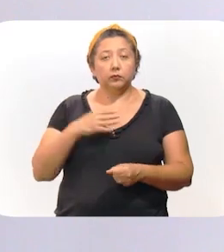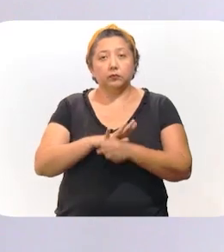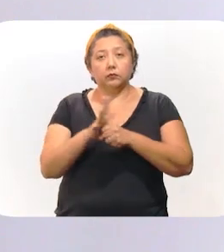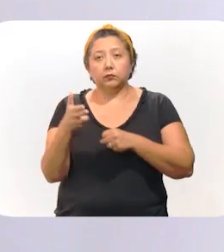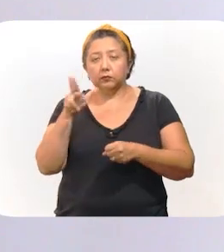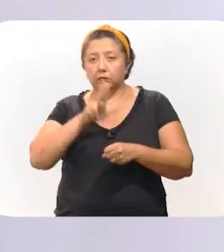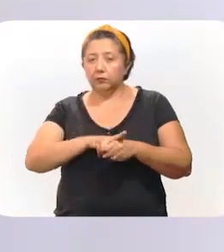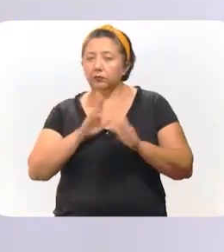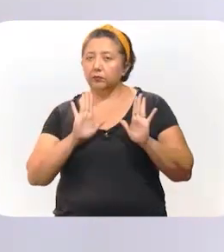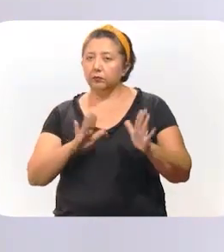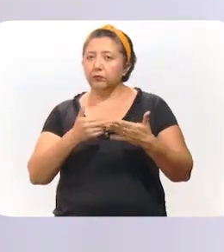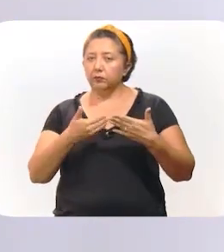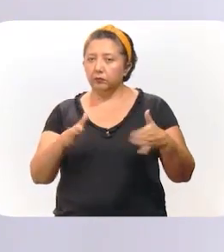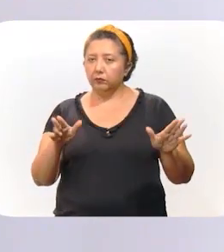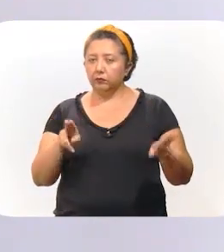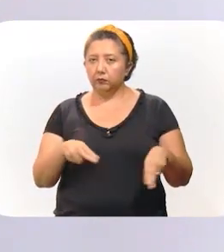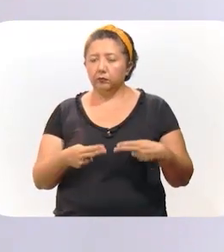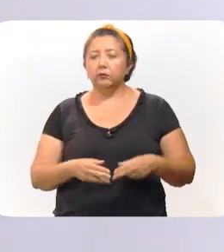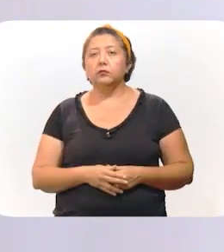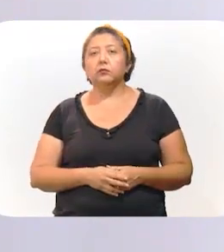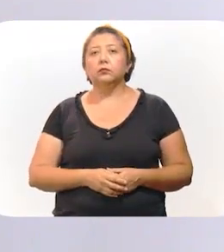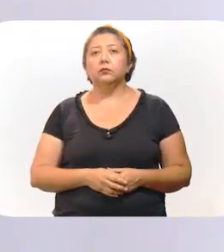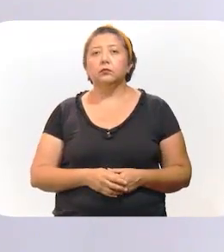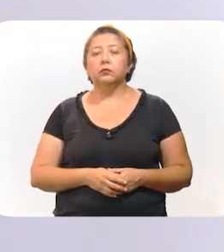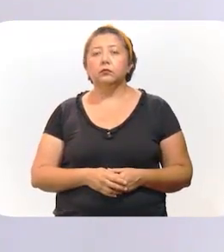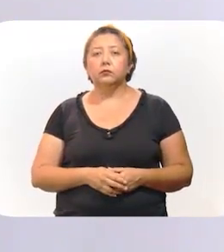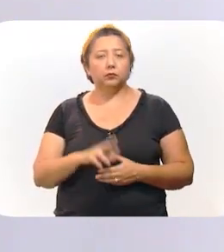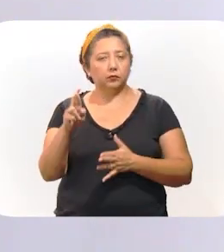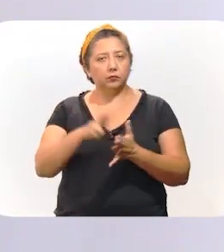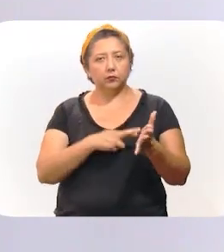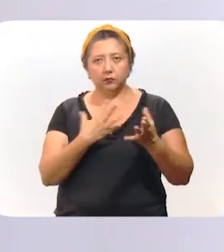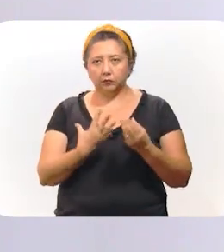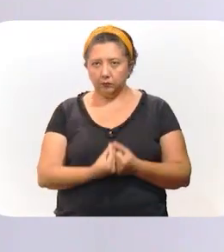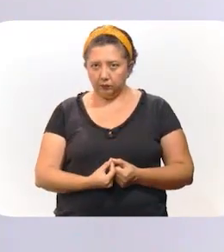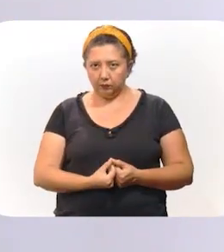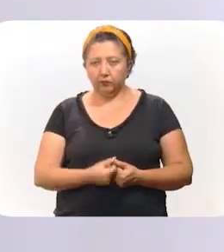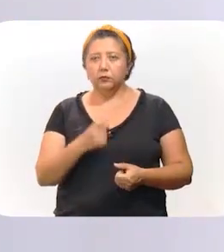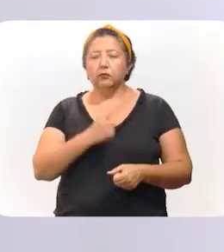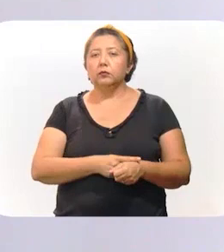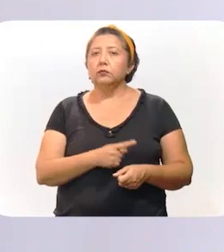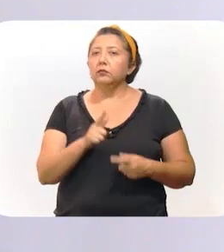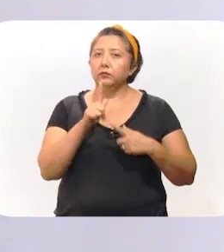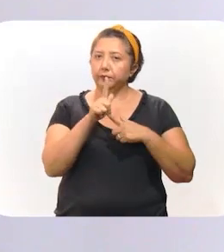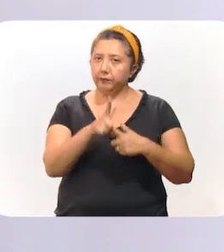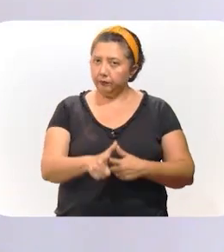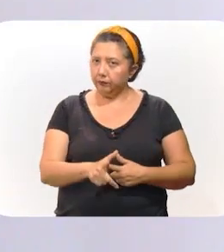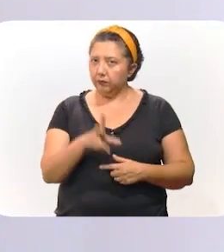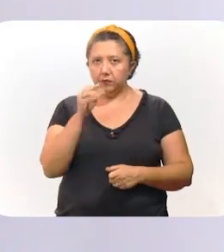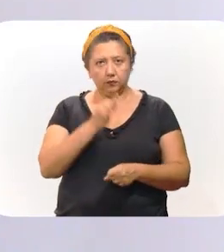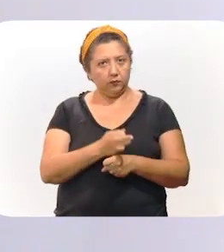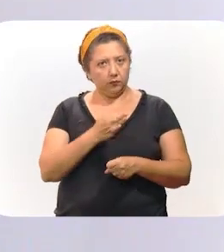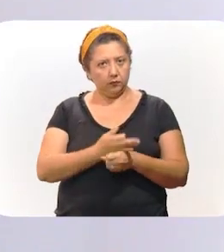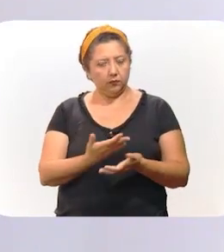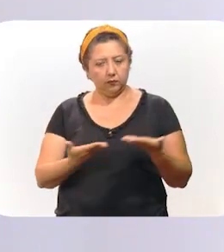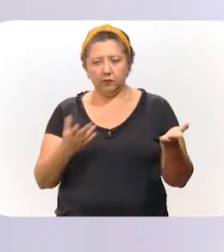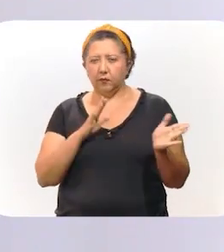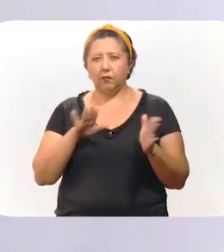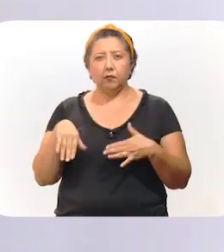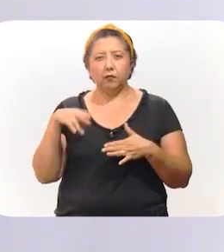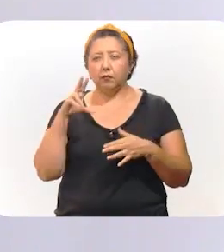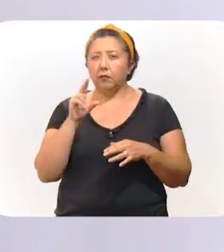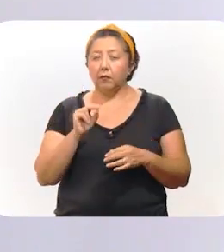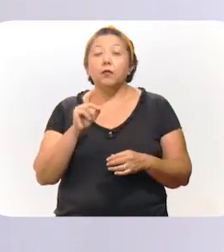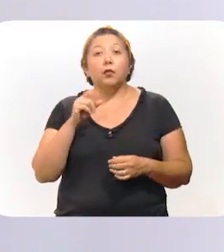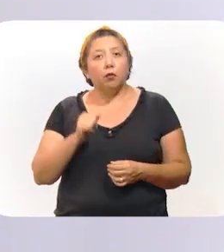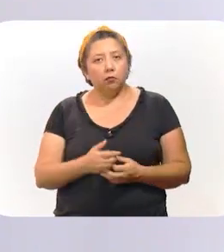e interrumpir el proceso de reactivación económica. Reiteramos, la pandemia sigue y no es momento de bajar la guardia.